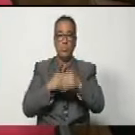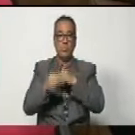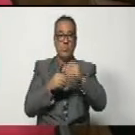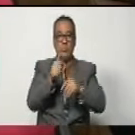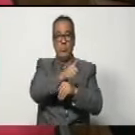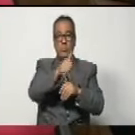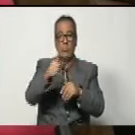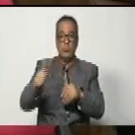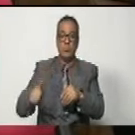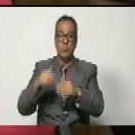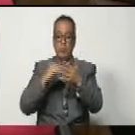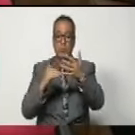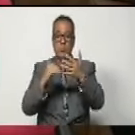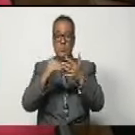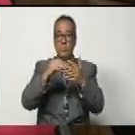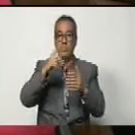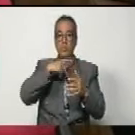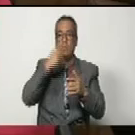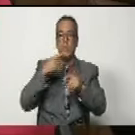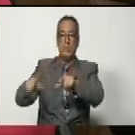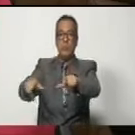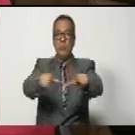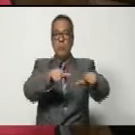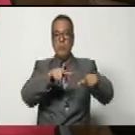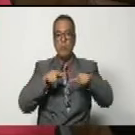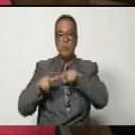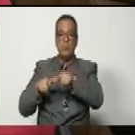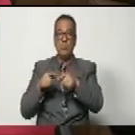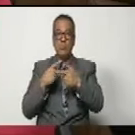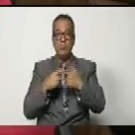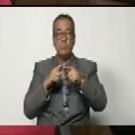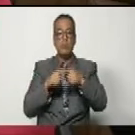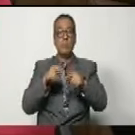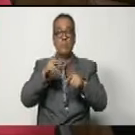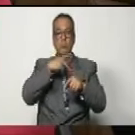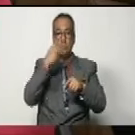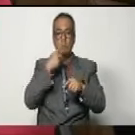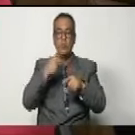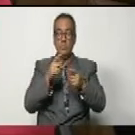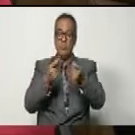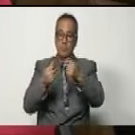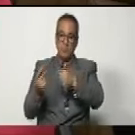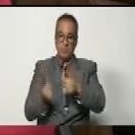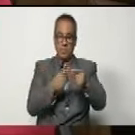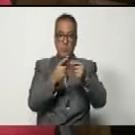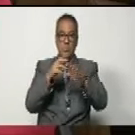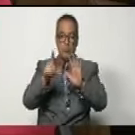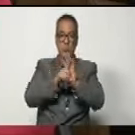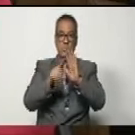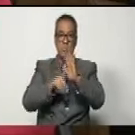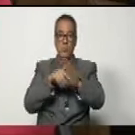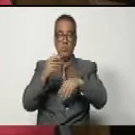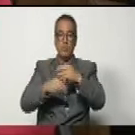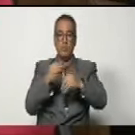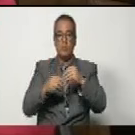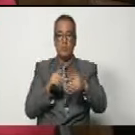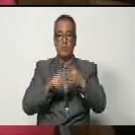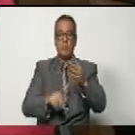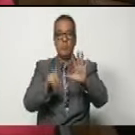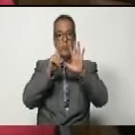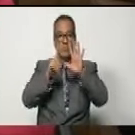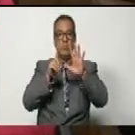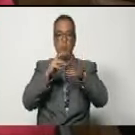en cada uno de los niveles políticos territoriales y las instancias político-administrativas que la ley establezca.